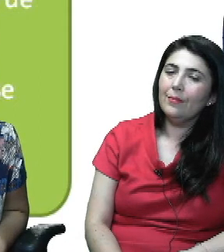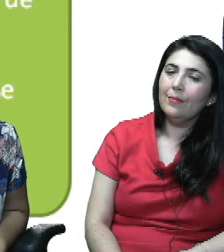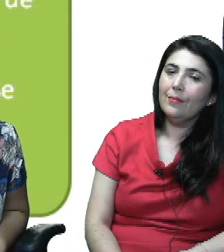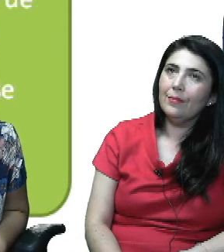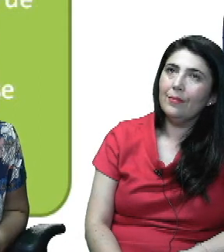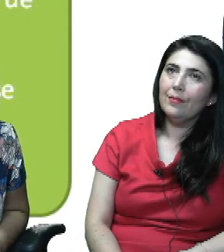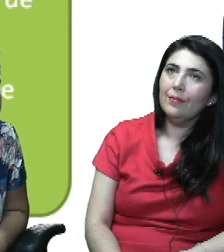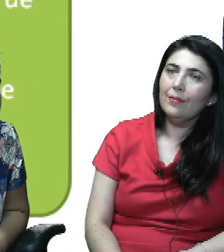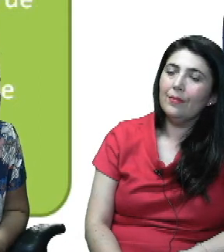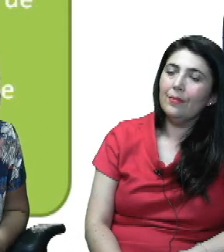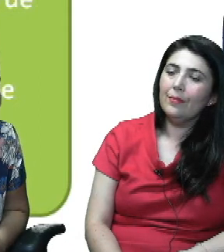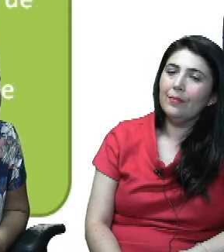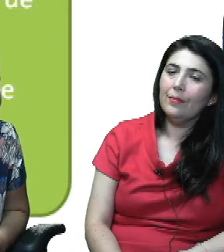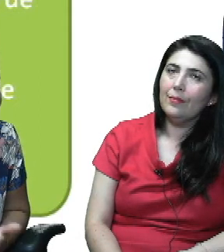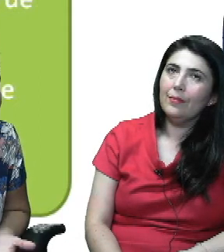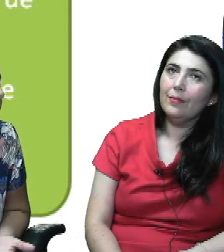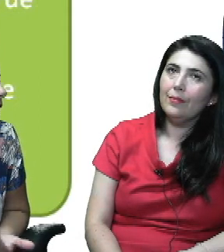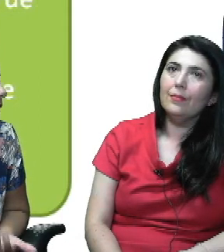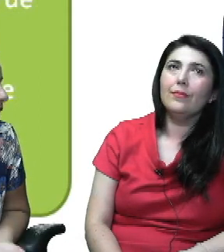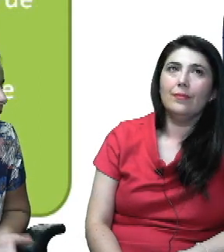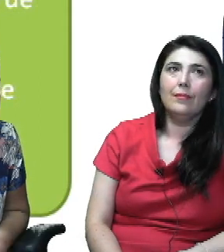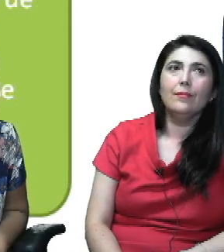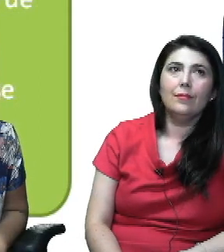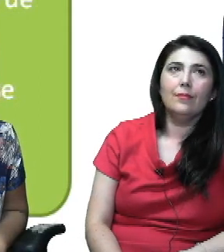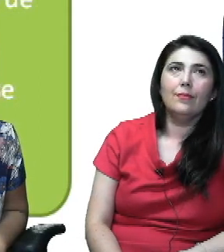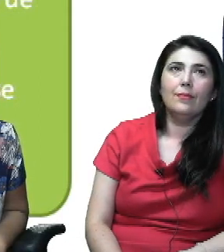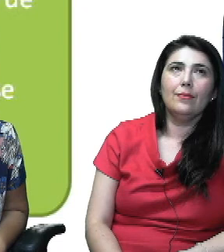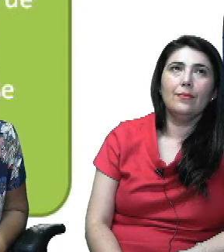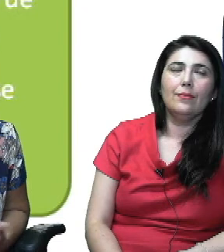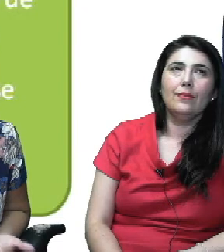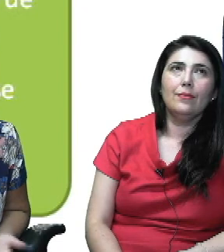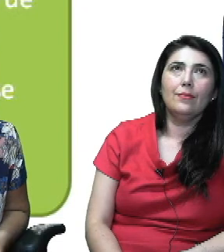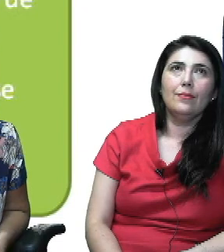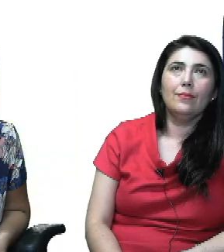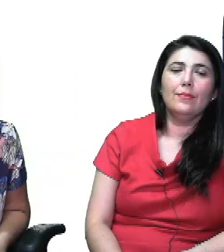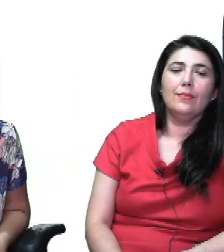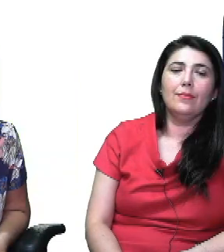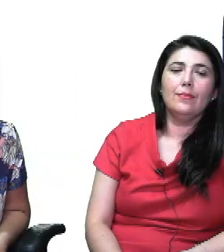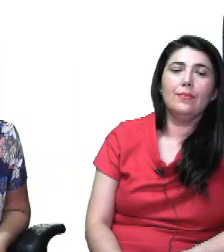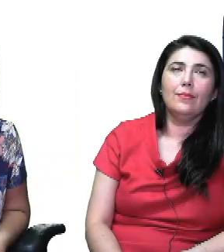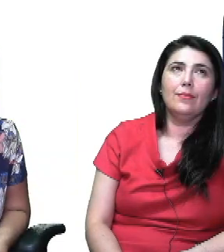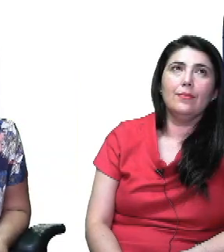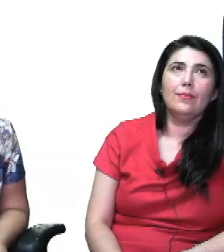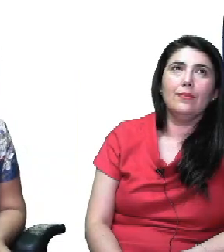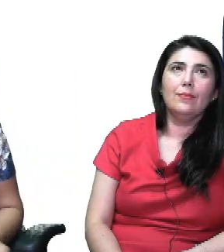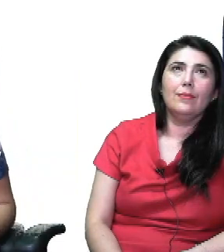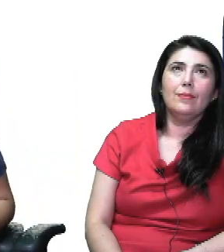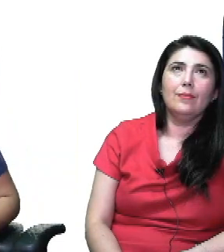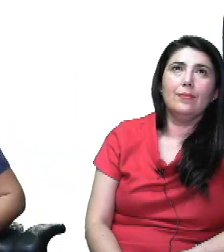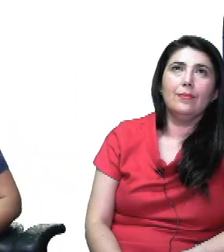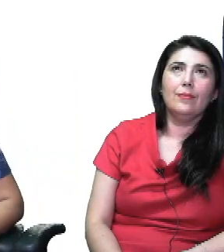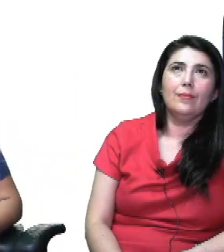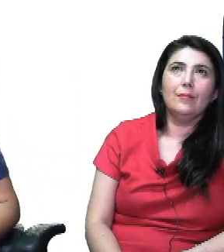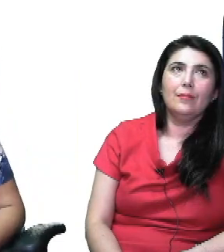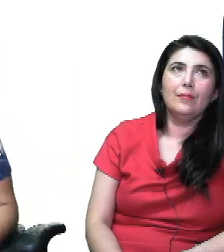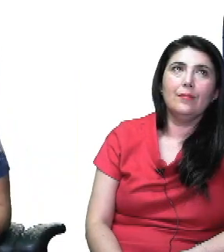sean eficaces y que nos pongamos también al día permanentemente dentro de lo que diseñemos, ¿cierto?, que estemos actualizados. El tercer